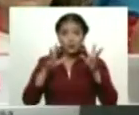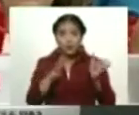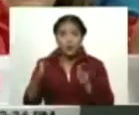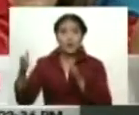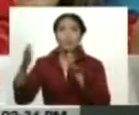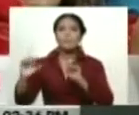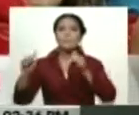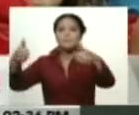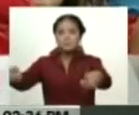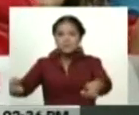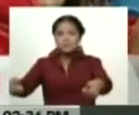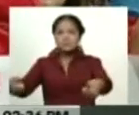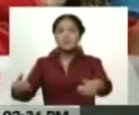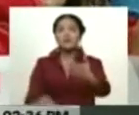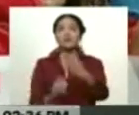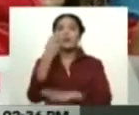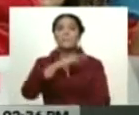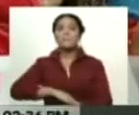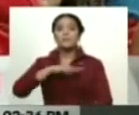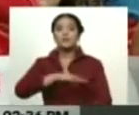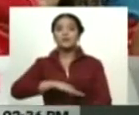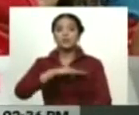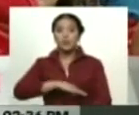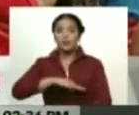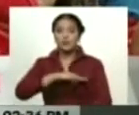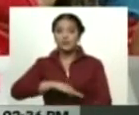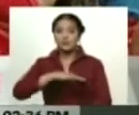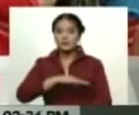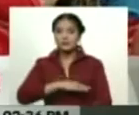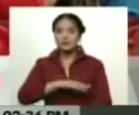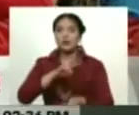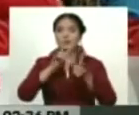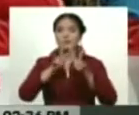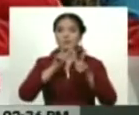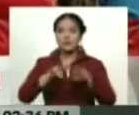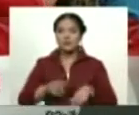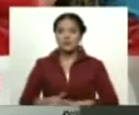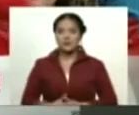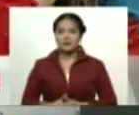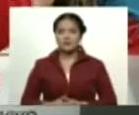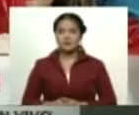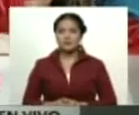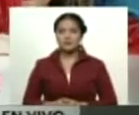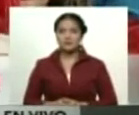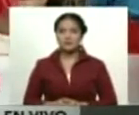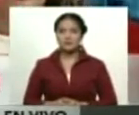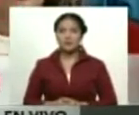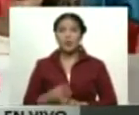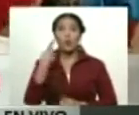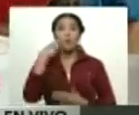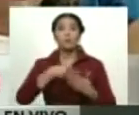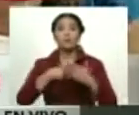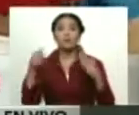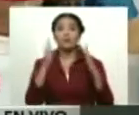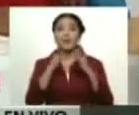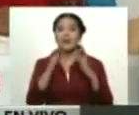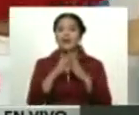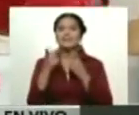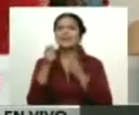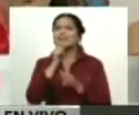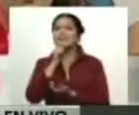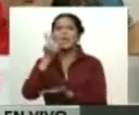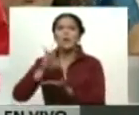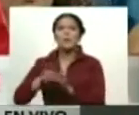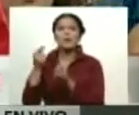donde nacieron la gran misión Vivienda Venezuela. 1 millón de viviendas con los recursos aprobados por